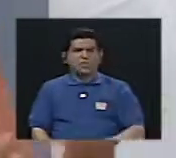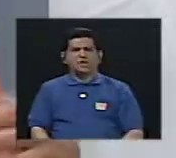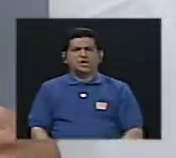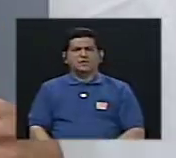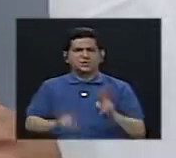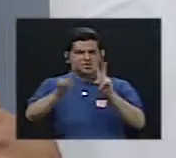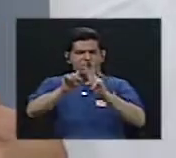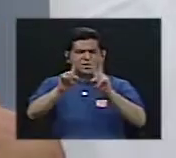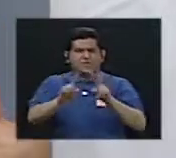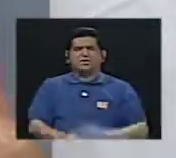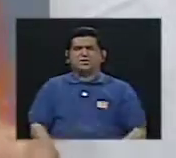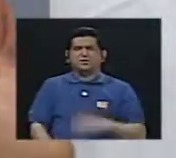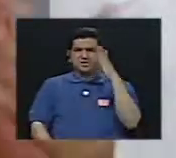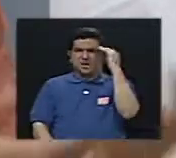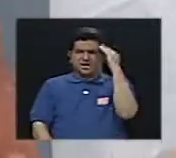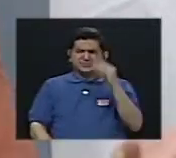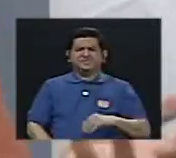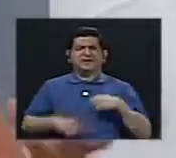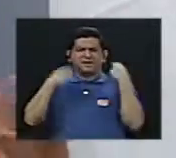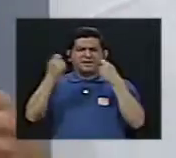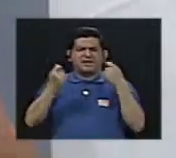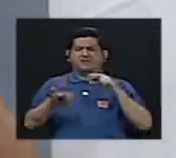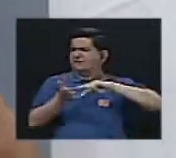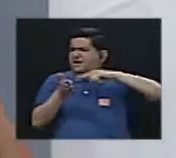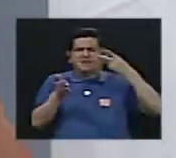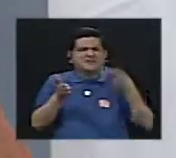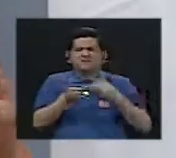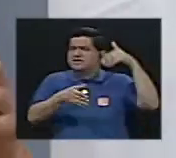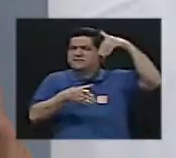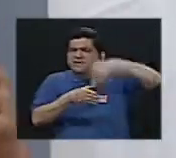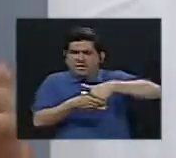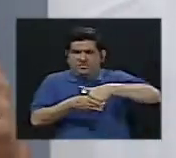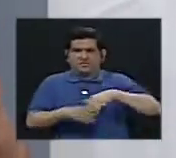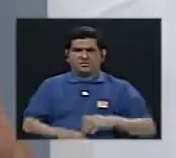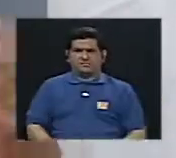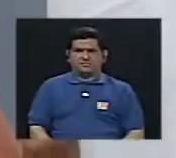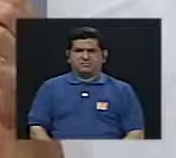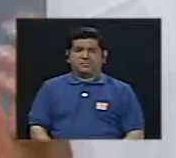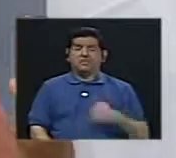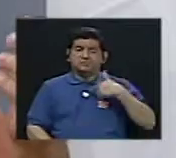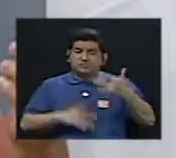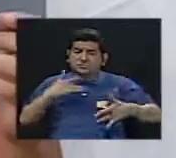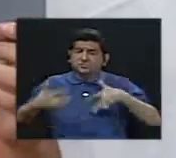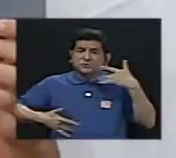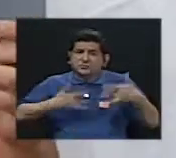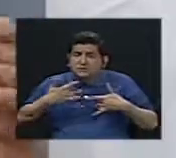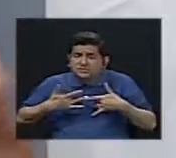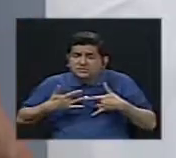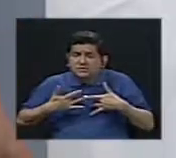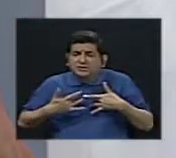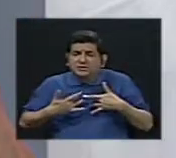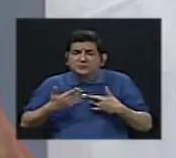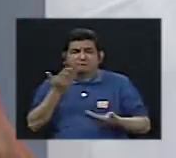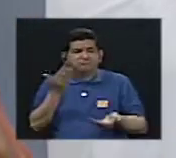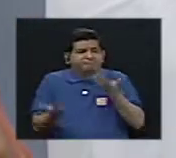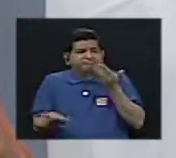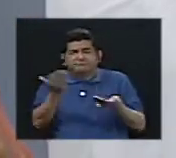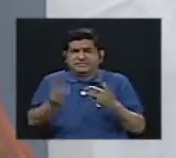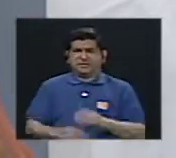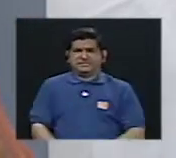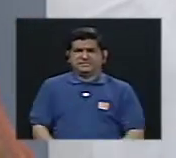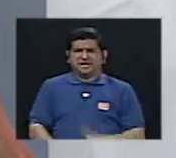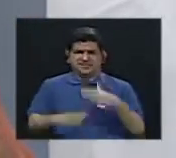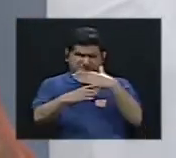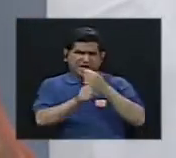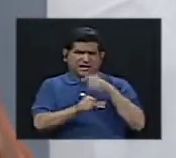Nicoya esta celebración, de qué quiere decir para Nicoya esta celebración. Entonces, yo siento que en eso, por lo menos cuando se